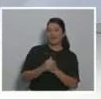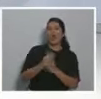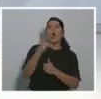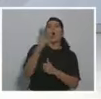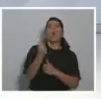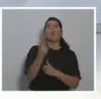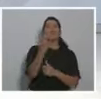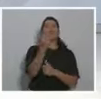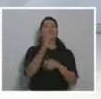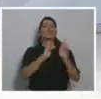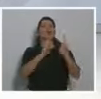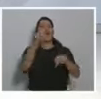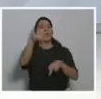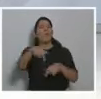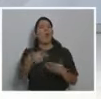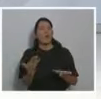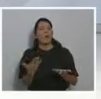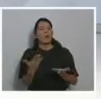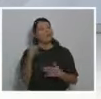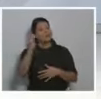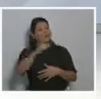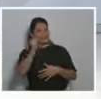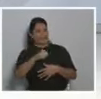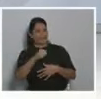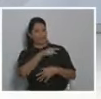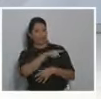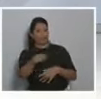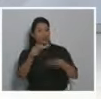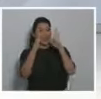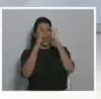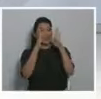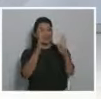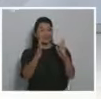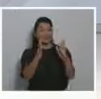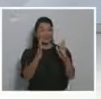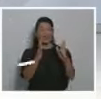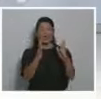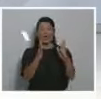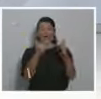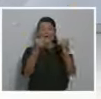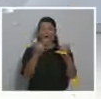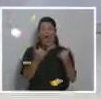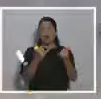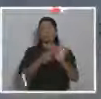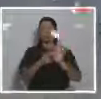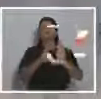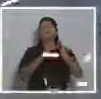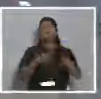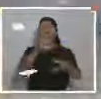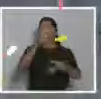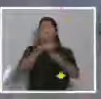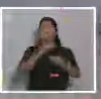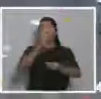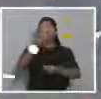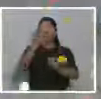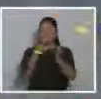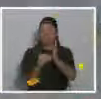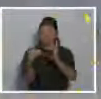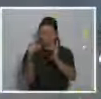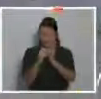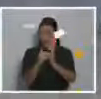¿Cuánto regalamos hoy, Ari? El día de hoy presten mucha atención porque les vamos 6 millones.